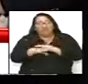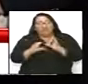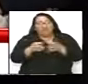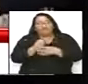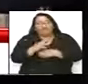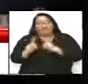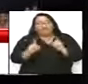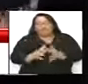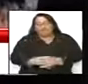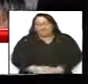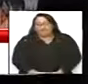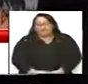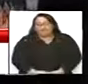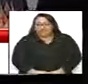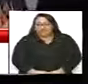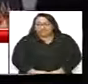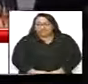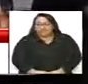Directivo.